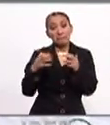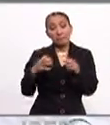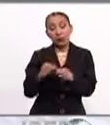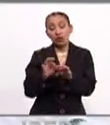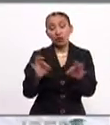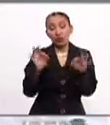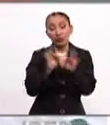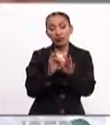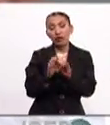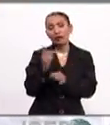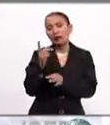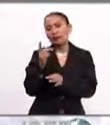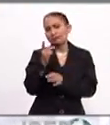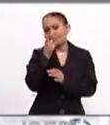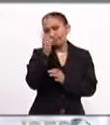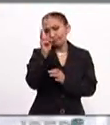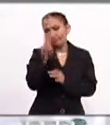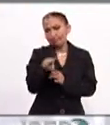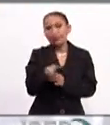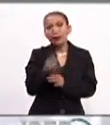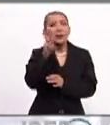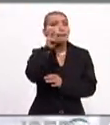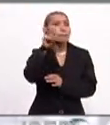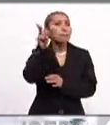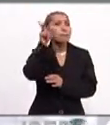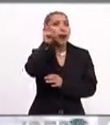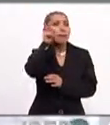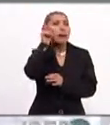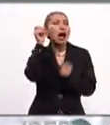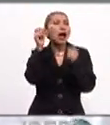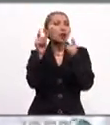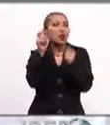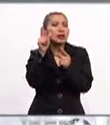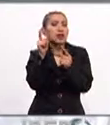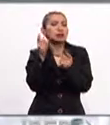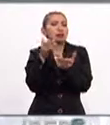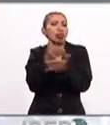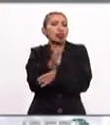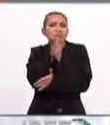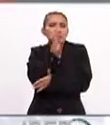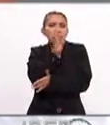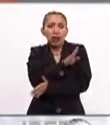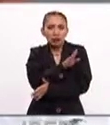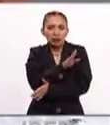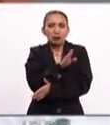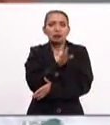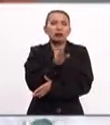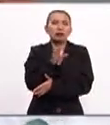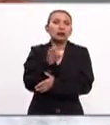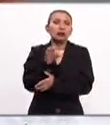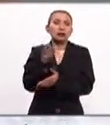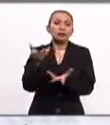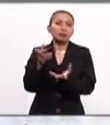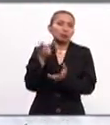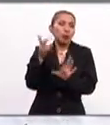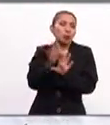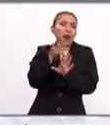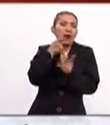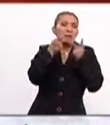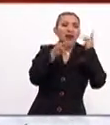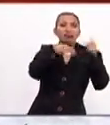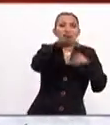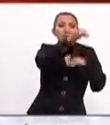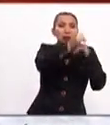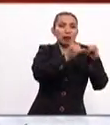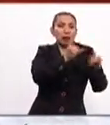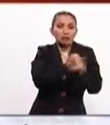fue importante. Ahora, hay que decirlo, el Papa tuvo algunas imprudencias que fueron pues muy comentadas a